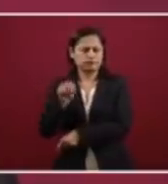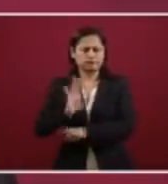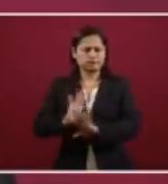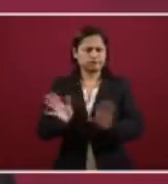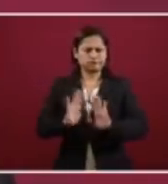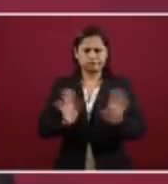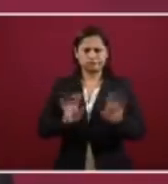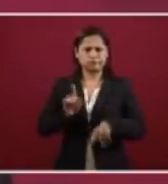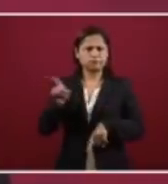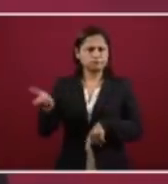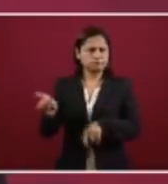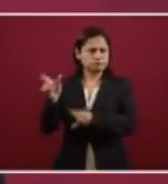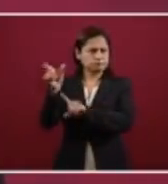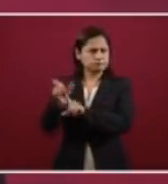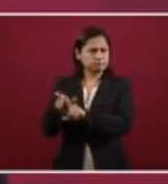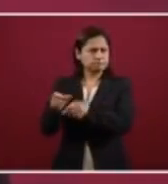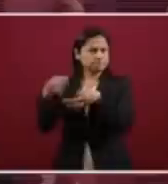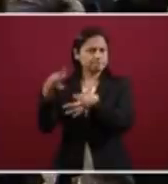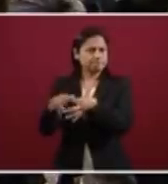y que